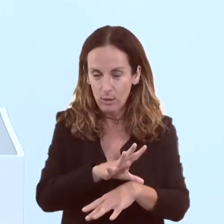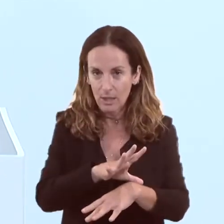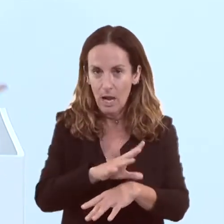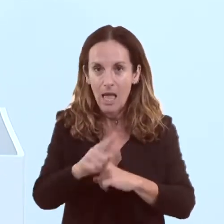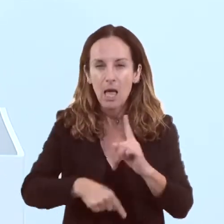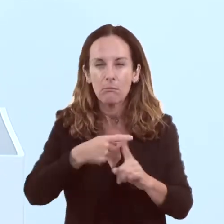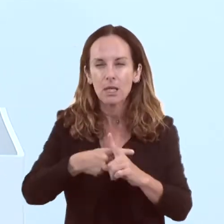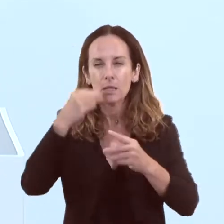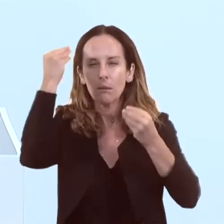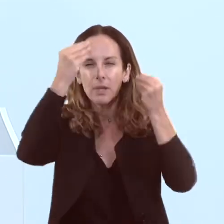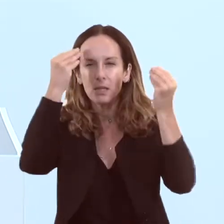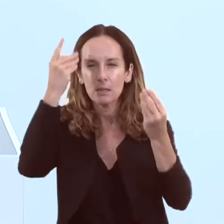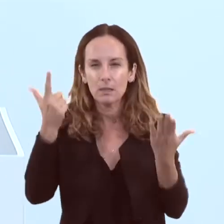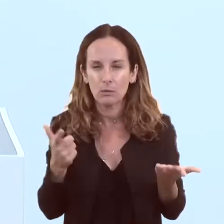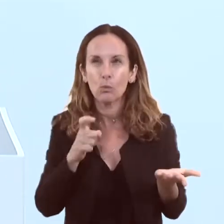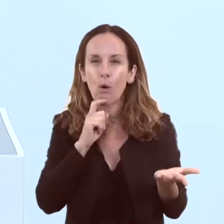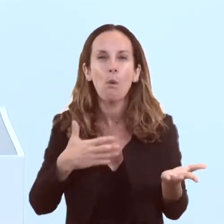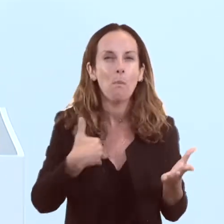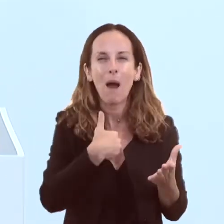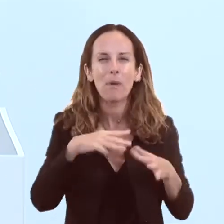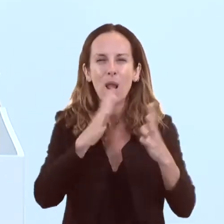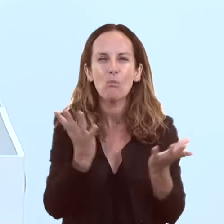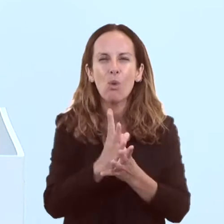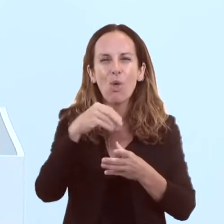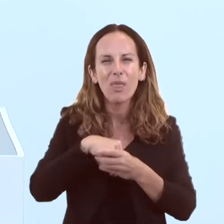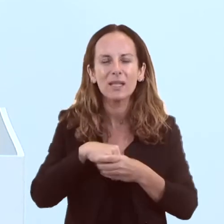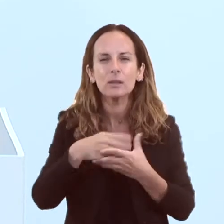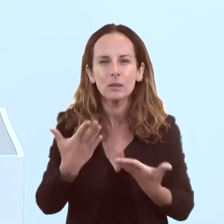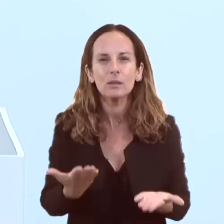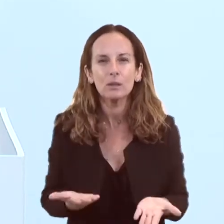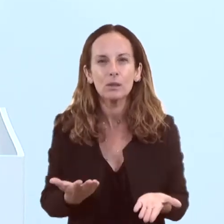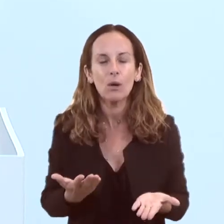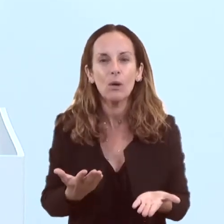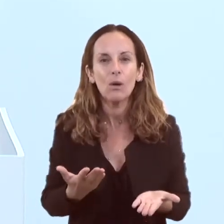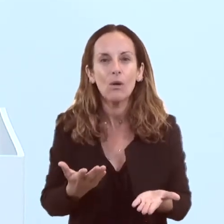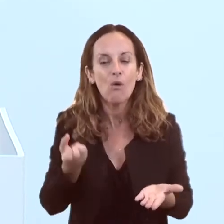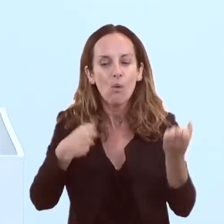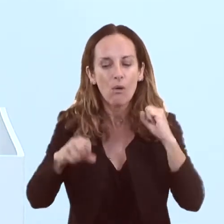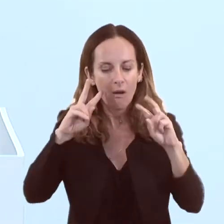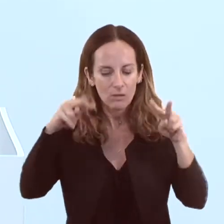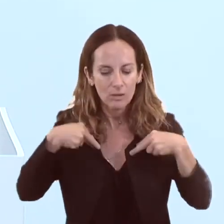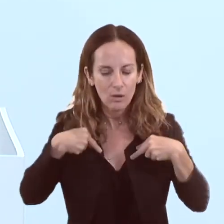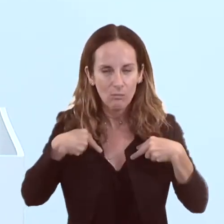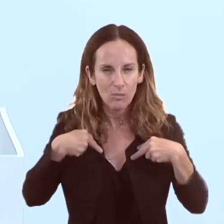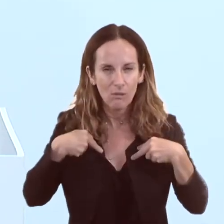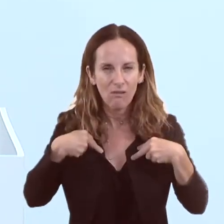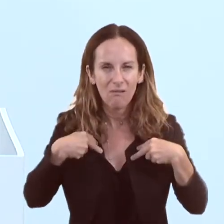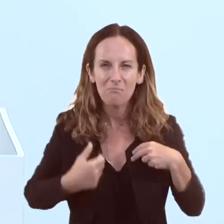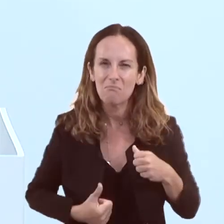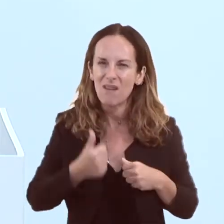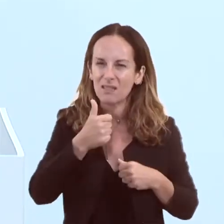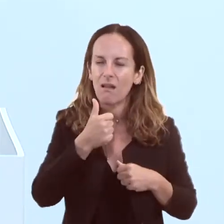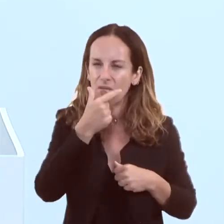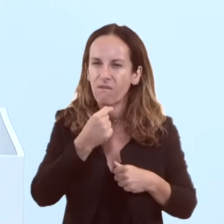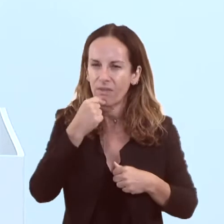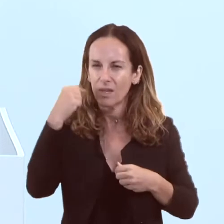ciertas cosas es como nos movemos en este mundo y como como vivimos y los actos que hacemos pues yo